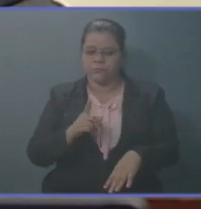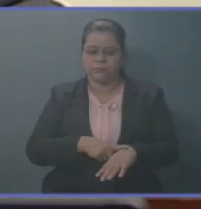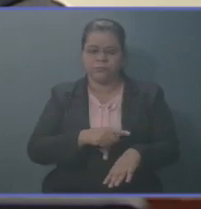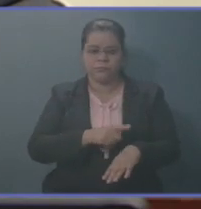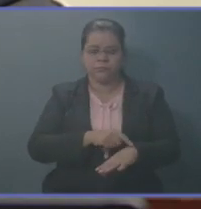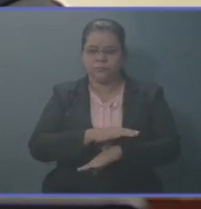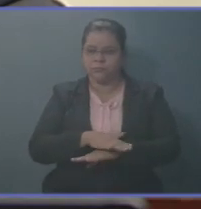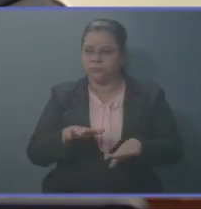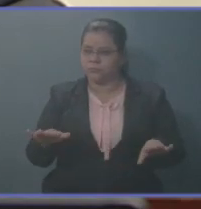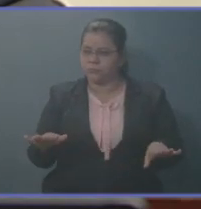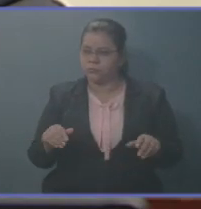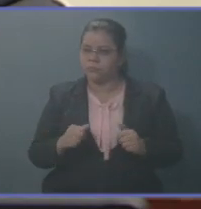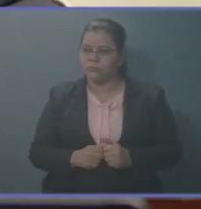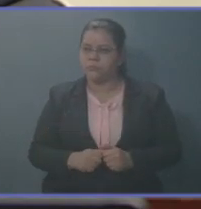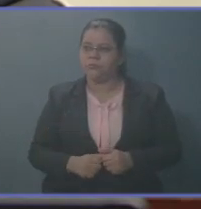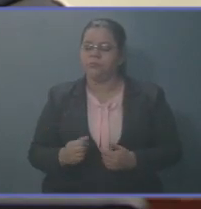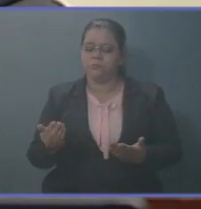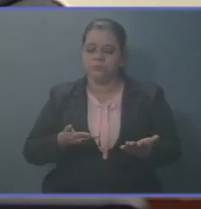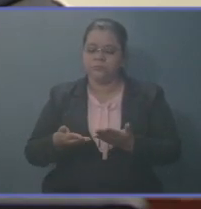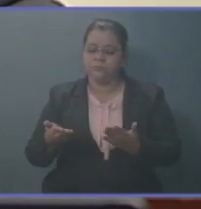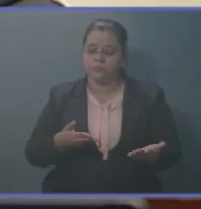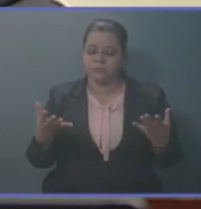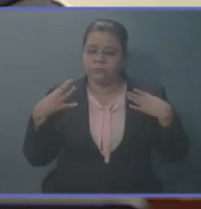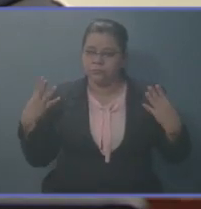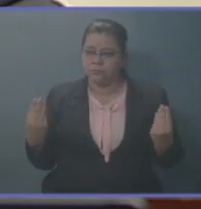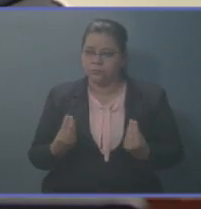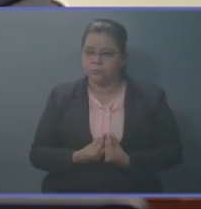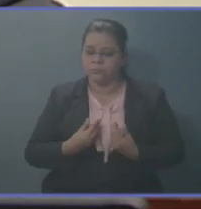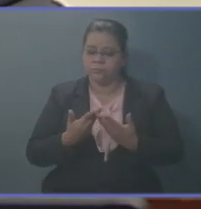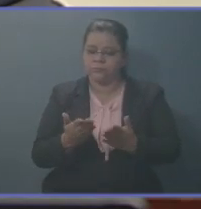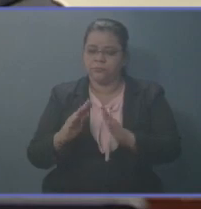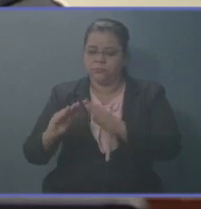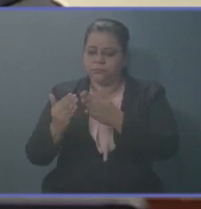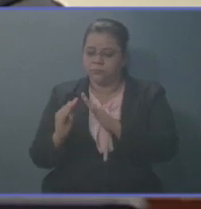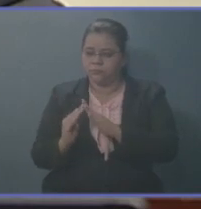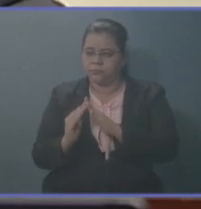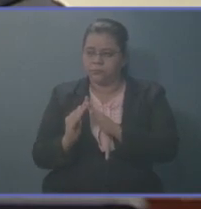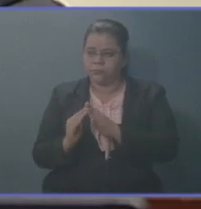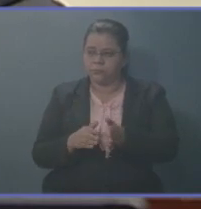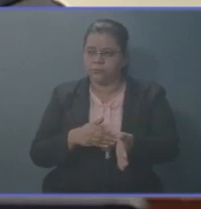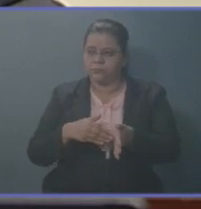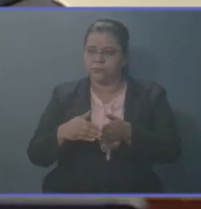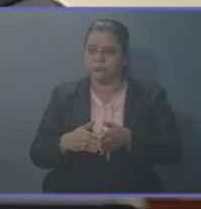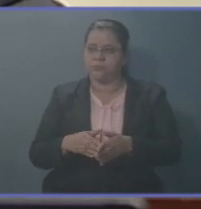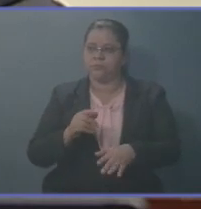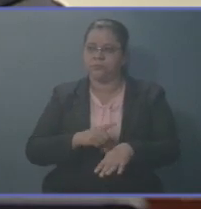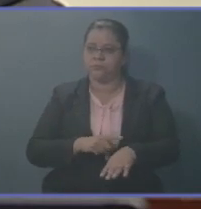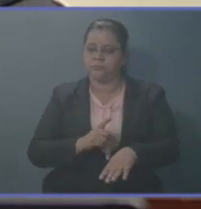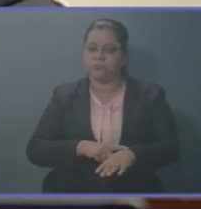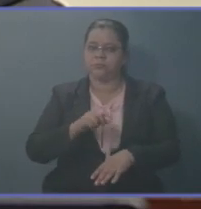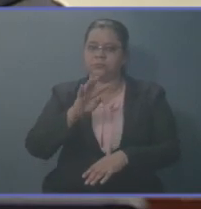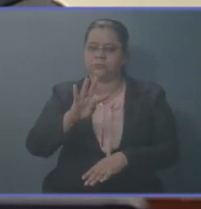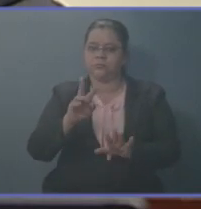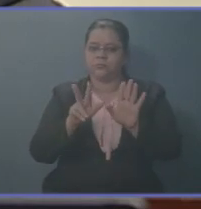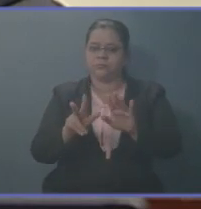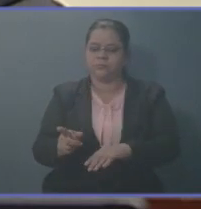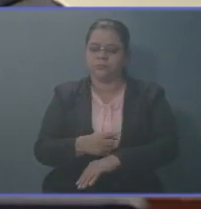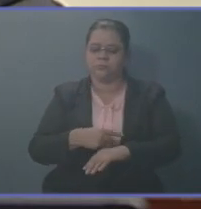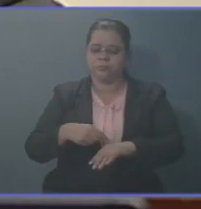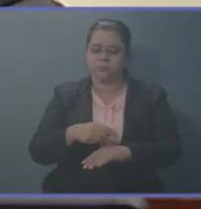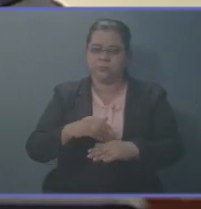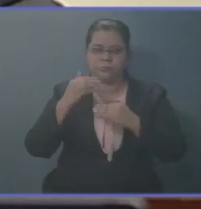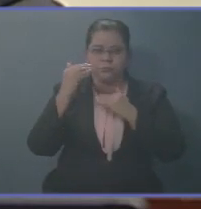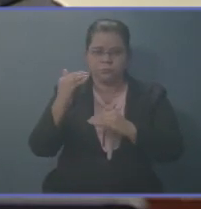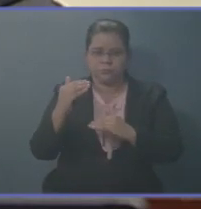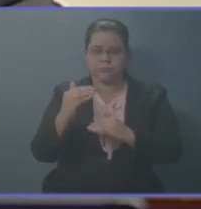emergencia nacional. El servicio social prestado a la comunidad se computará con un mínimo de 48 horas y un máximo